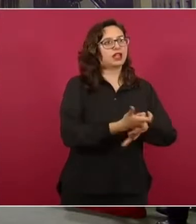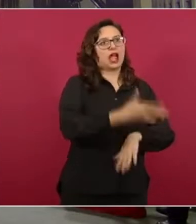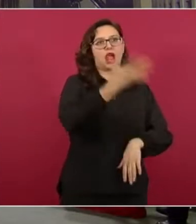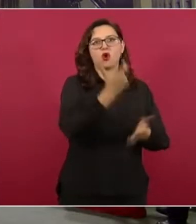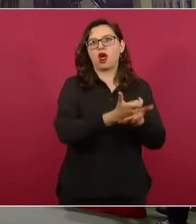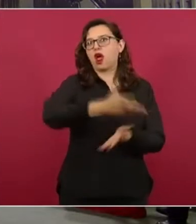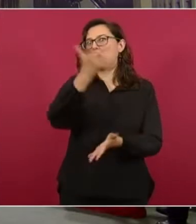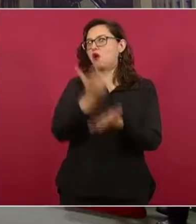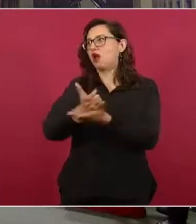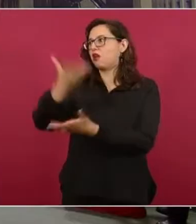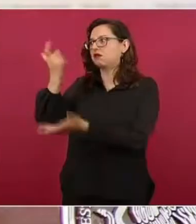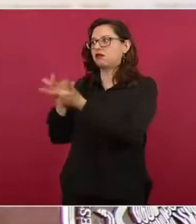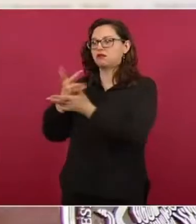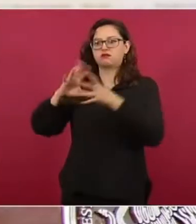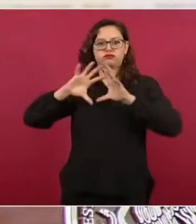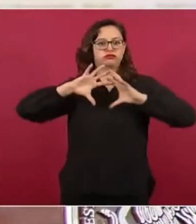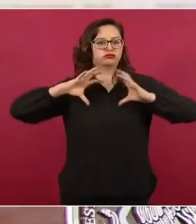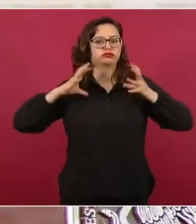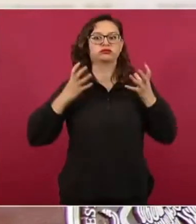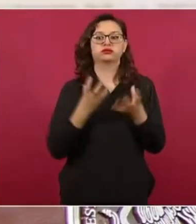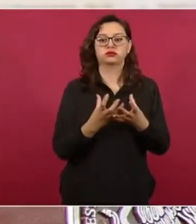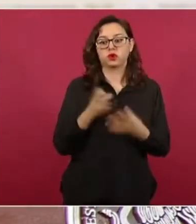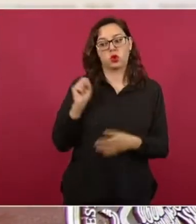insistiendo en el diálogo, en el acuerdo.